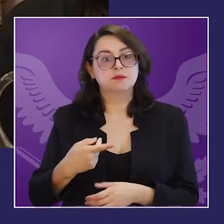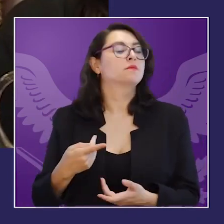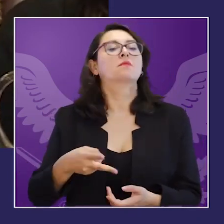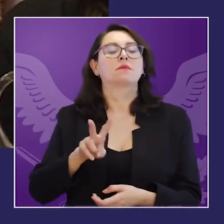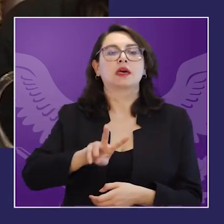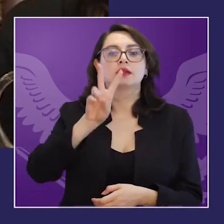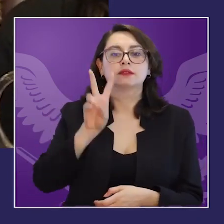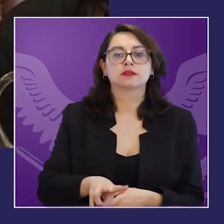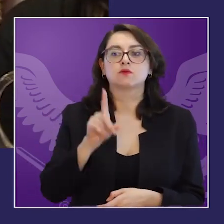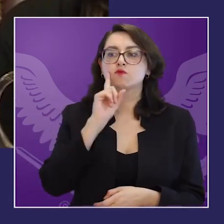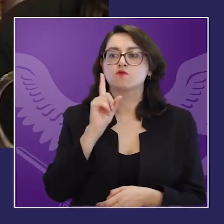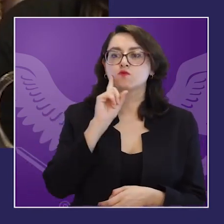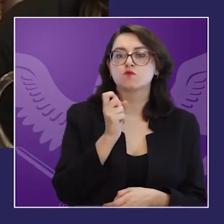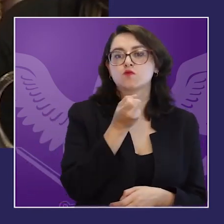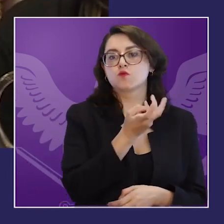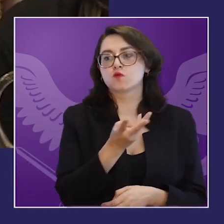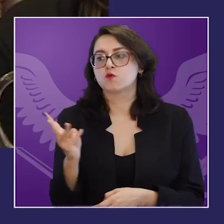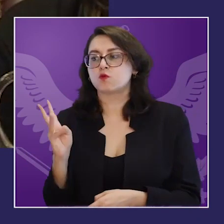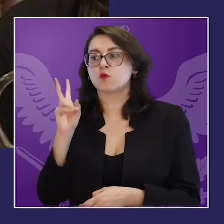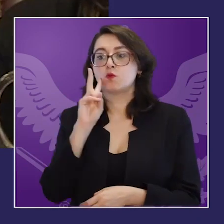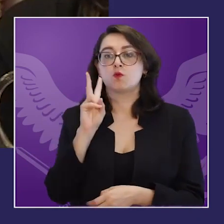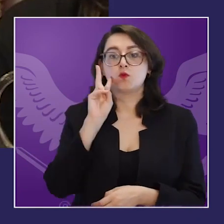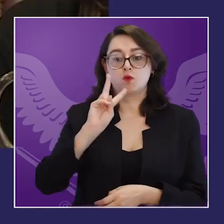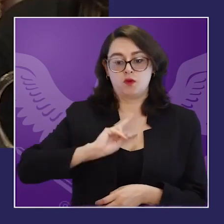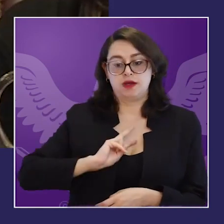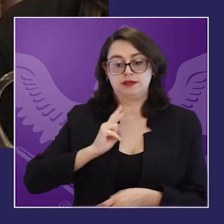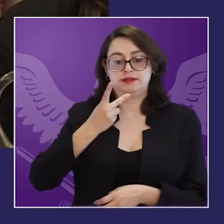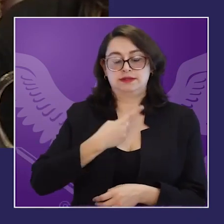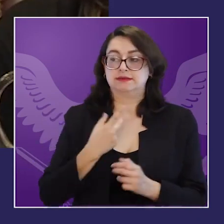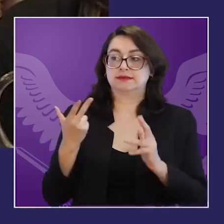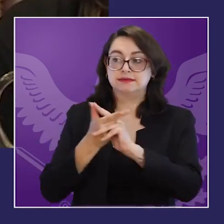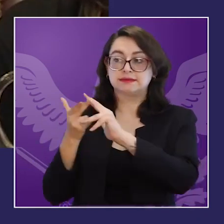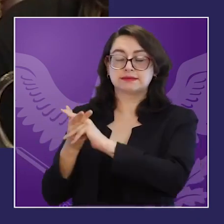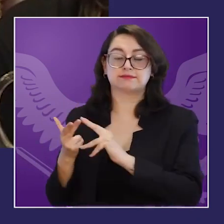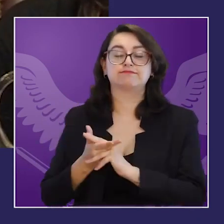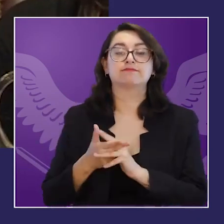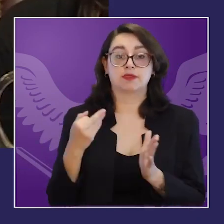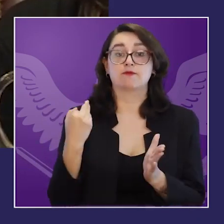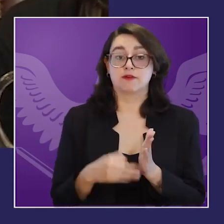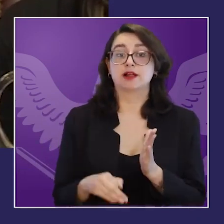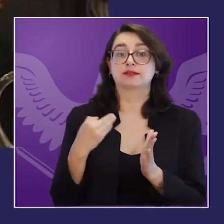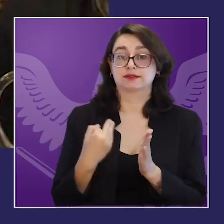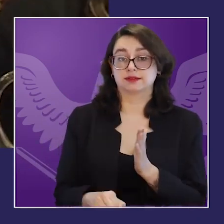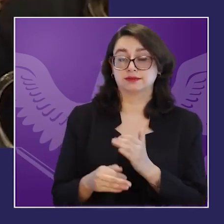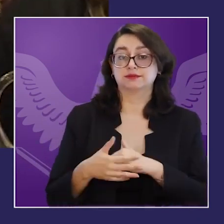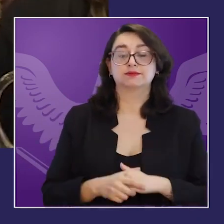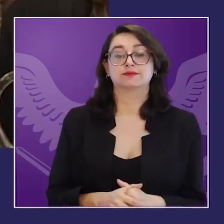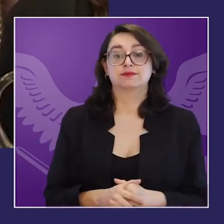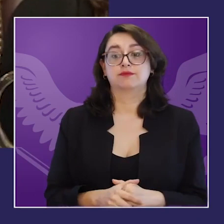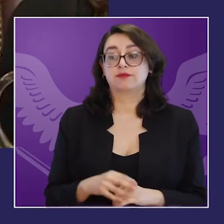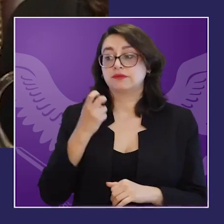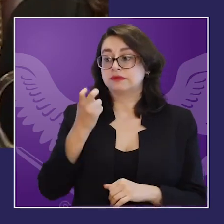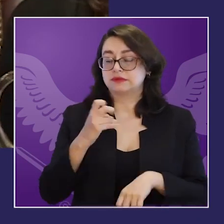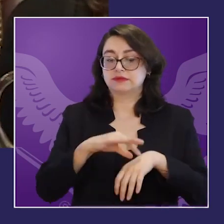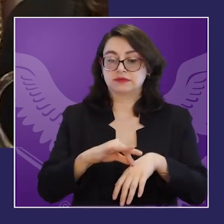las mujeres y mujeres trans asesinadas. Esta será la única manera de tener una realidad plasmada en